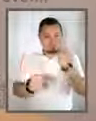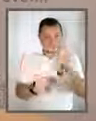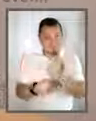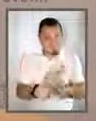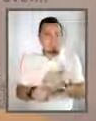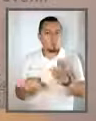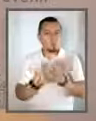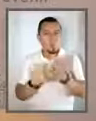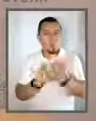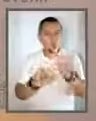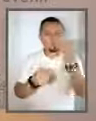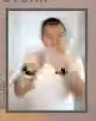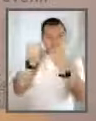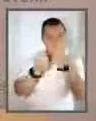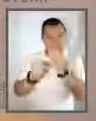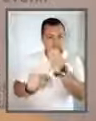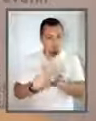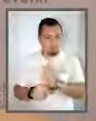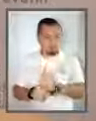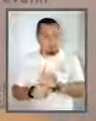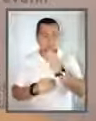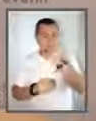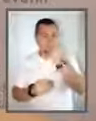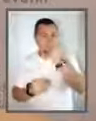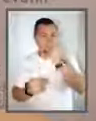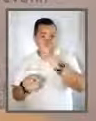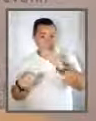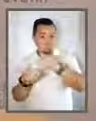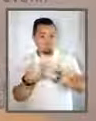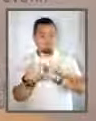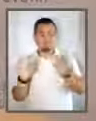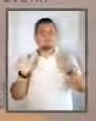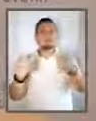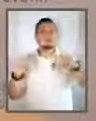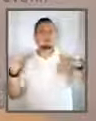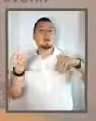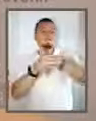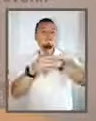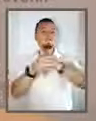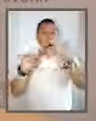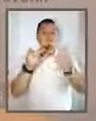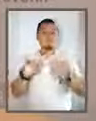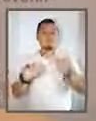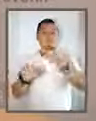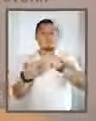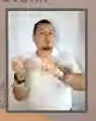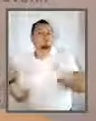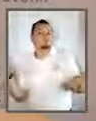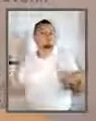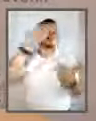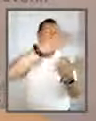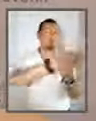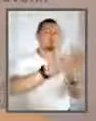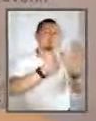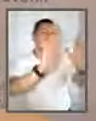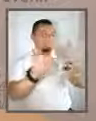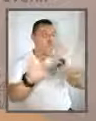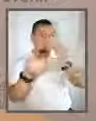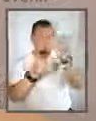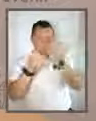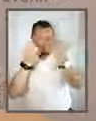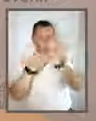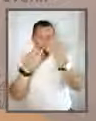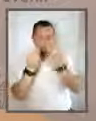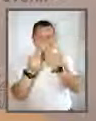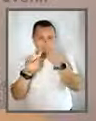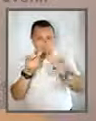sospechosos de COVID, y mantenemos filtros sanitarios en las centrales de autobuses de la región, identificando